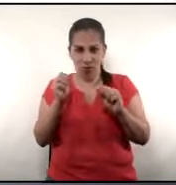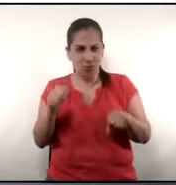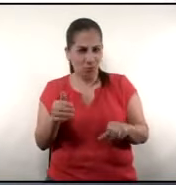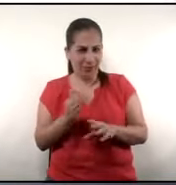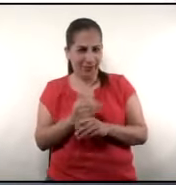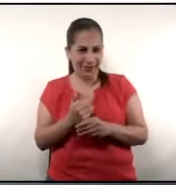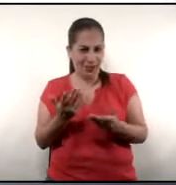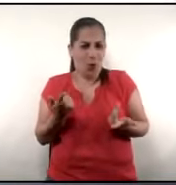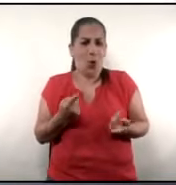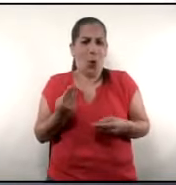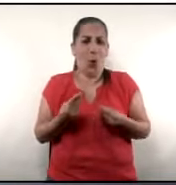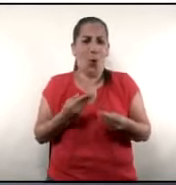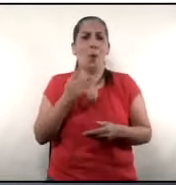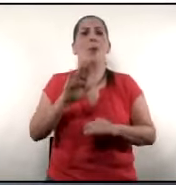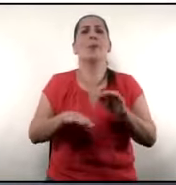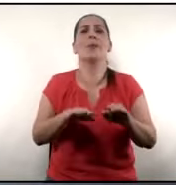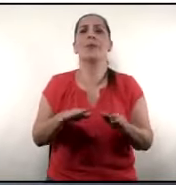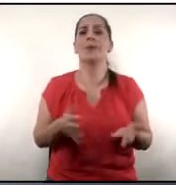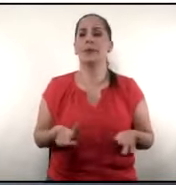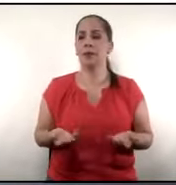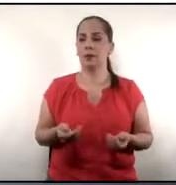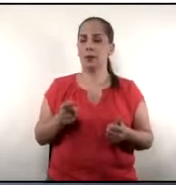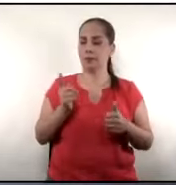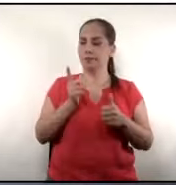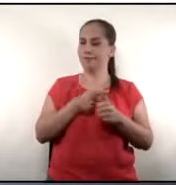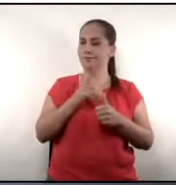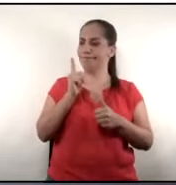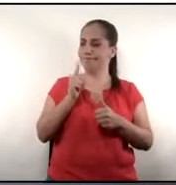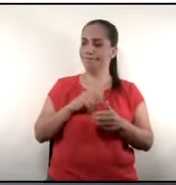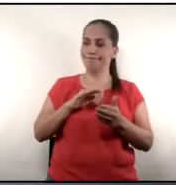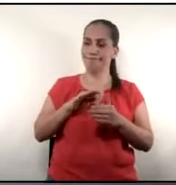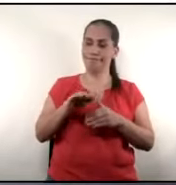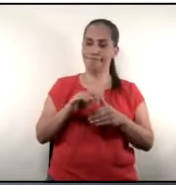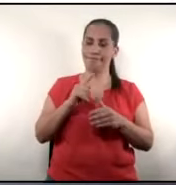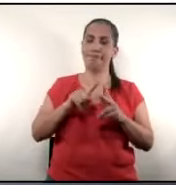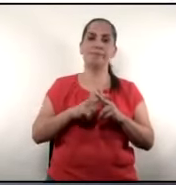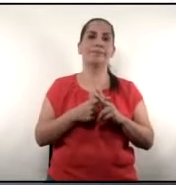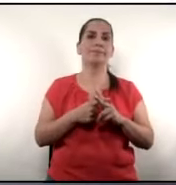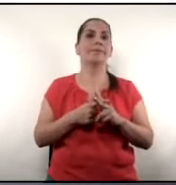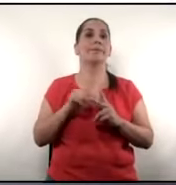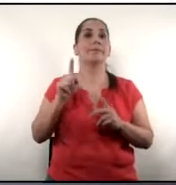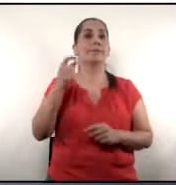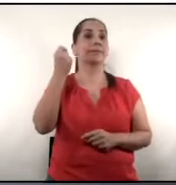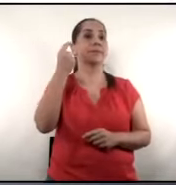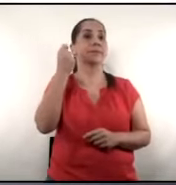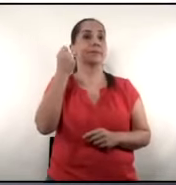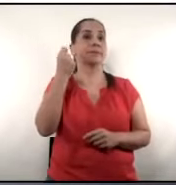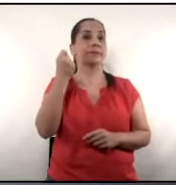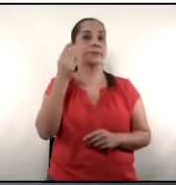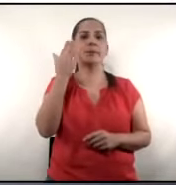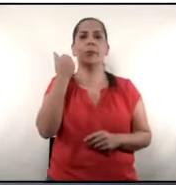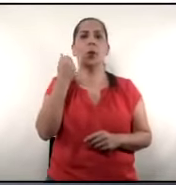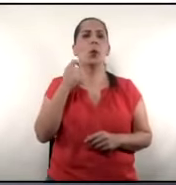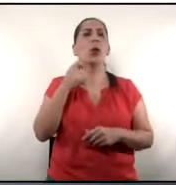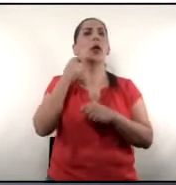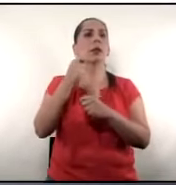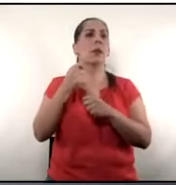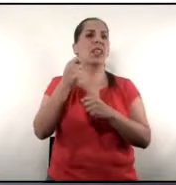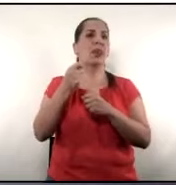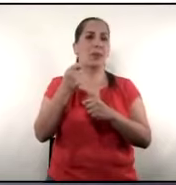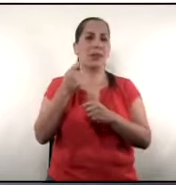primer paso? Empecemos por el primer paso. Empecemos por entender primero por qué campaña tras campaña se